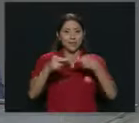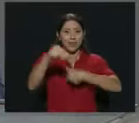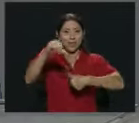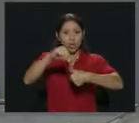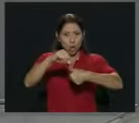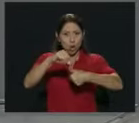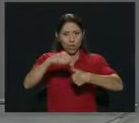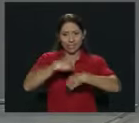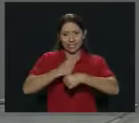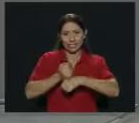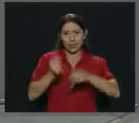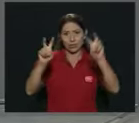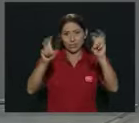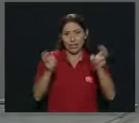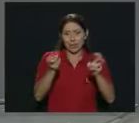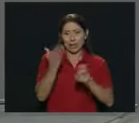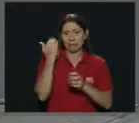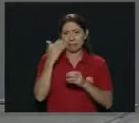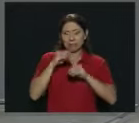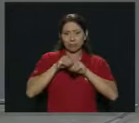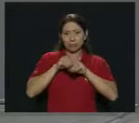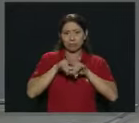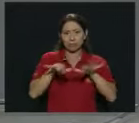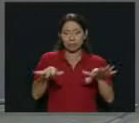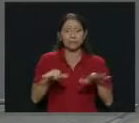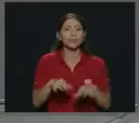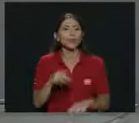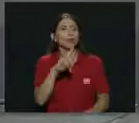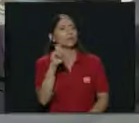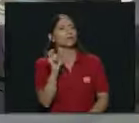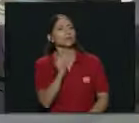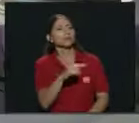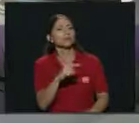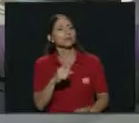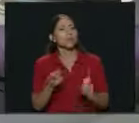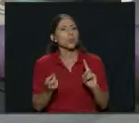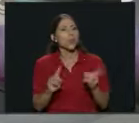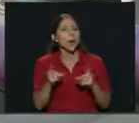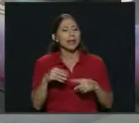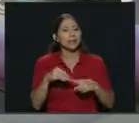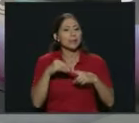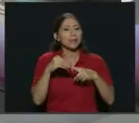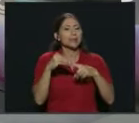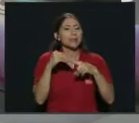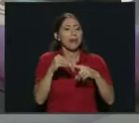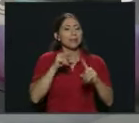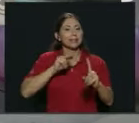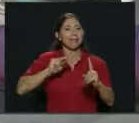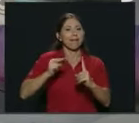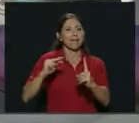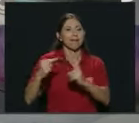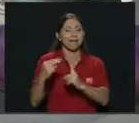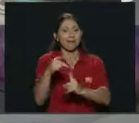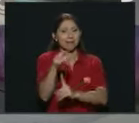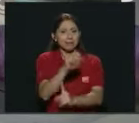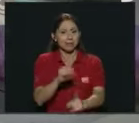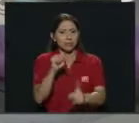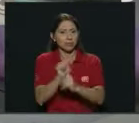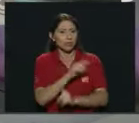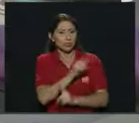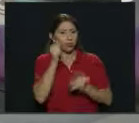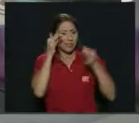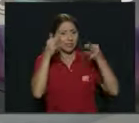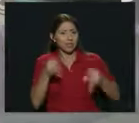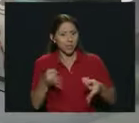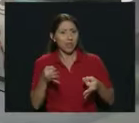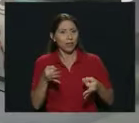se dio a conocer recientemente. Mario, ¿cuáles son las principales aristas de esta situación que ustedes